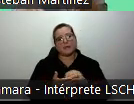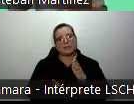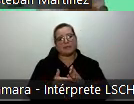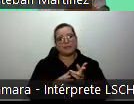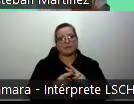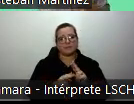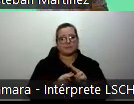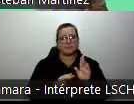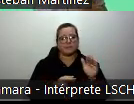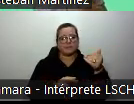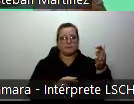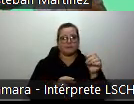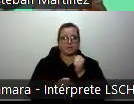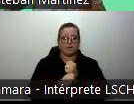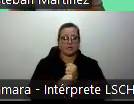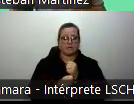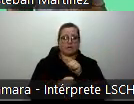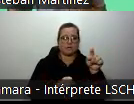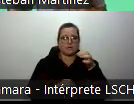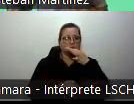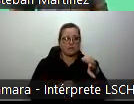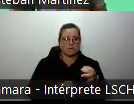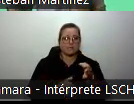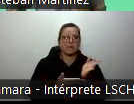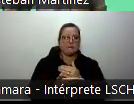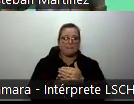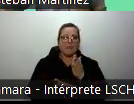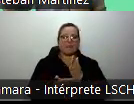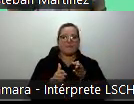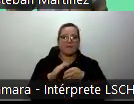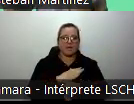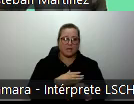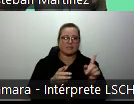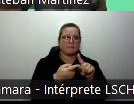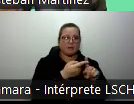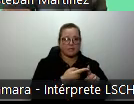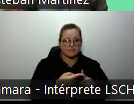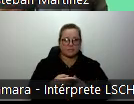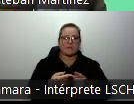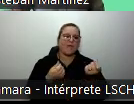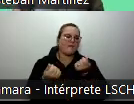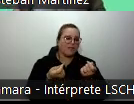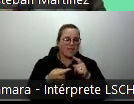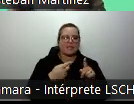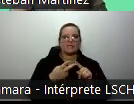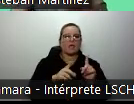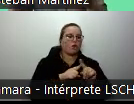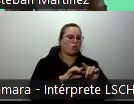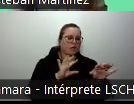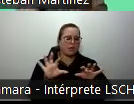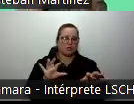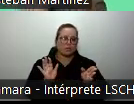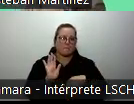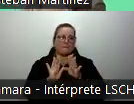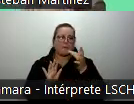a futuro en el trabajo Si Te Vienen un plan de acción y después te dicen que tienes que ingresar participant recursos financieros entre otras cosas más porque cada uno está